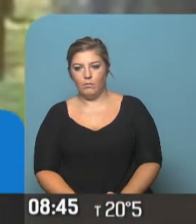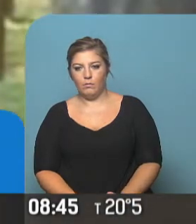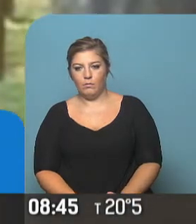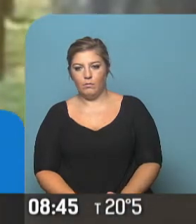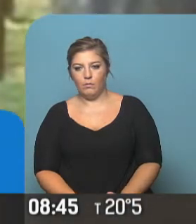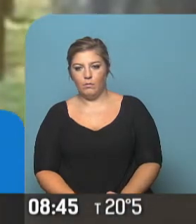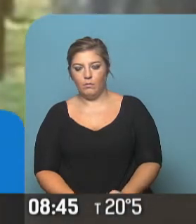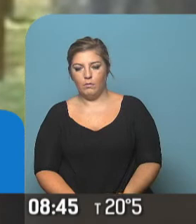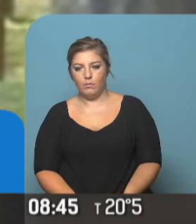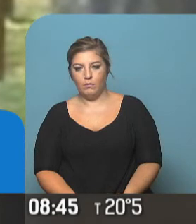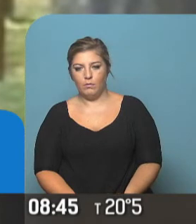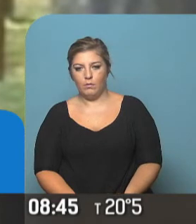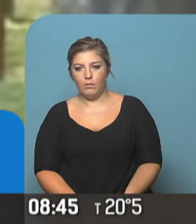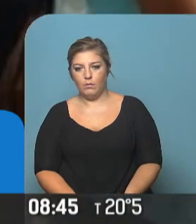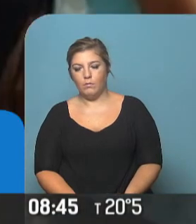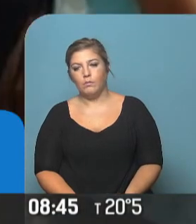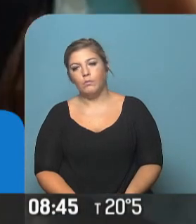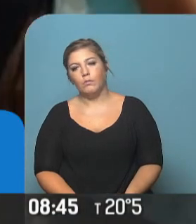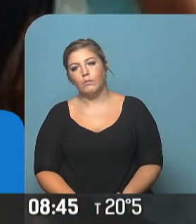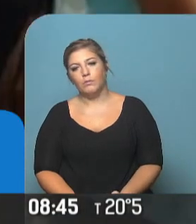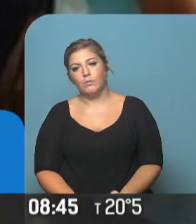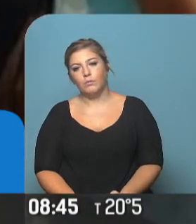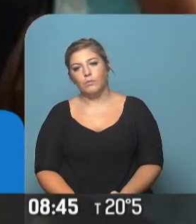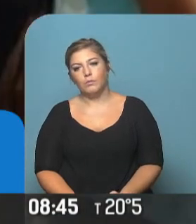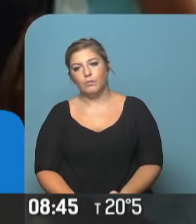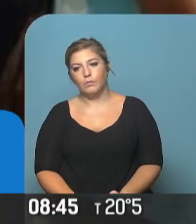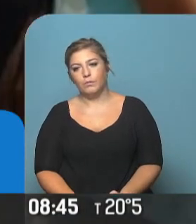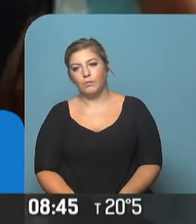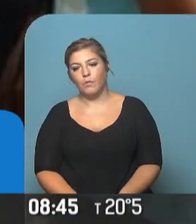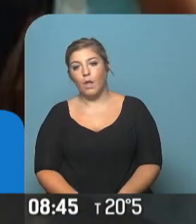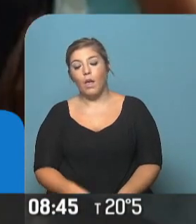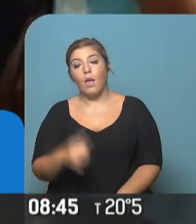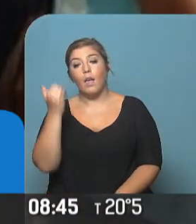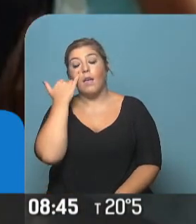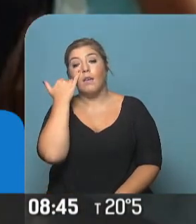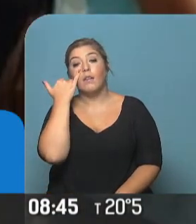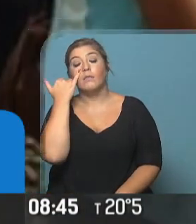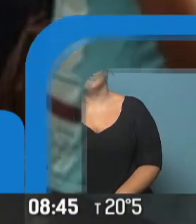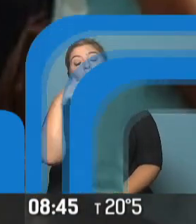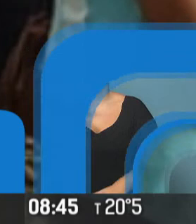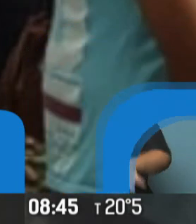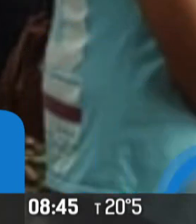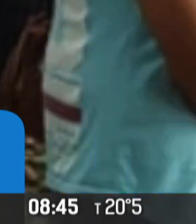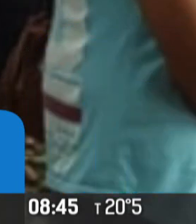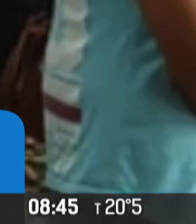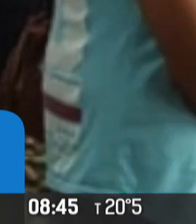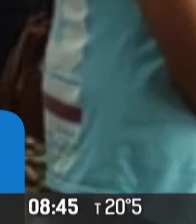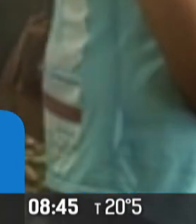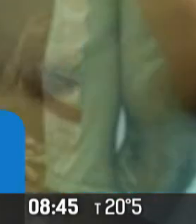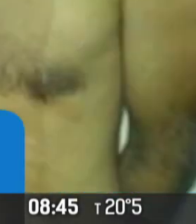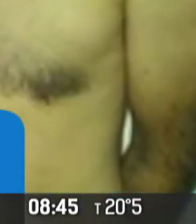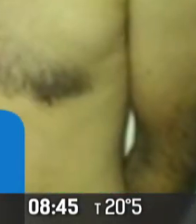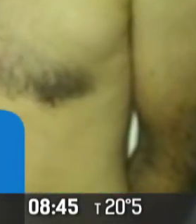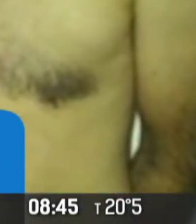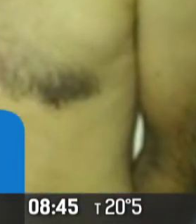heridas por los piedras son la gente se autoconvocó y terminó generando una explosión de violencia con